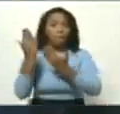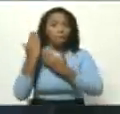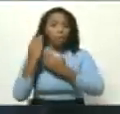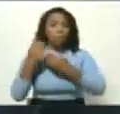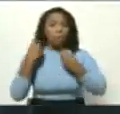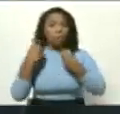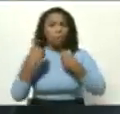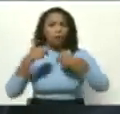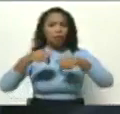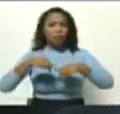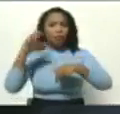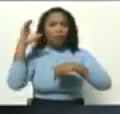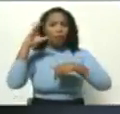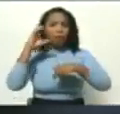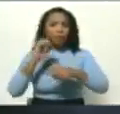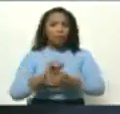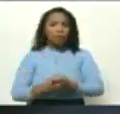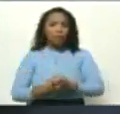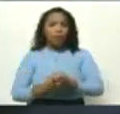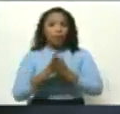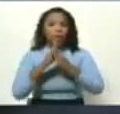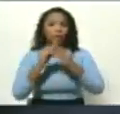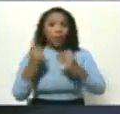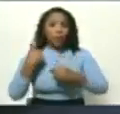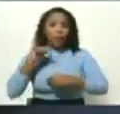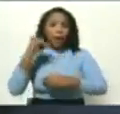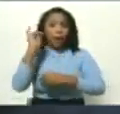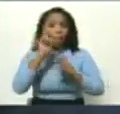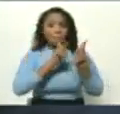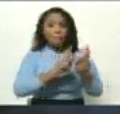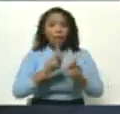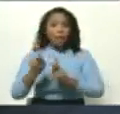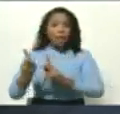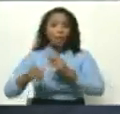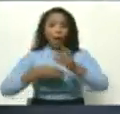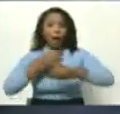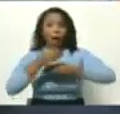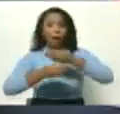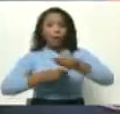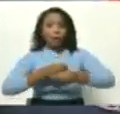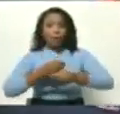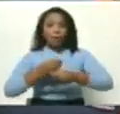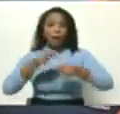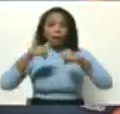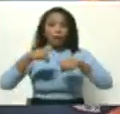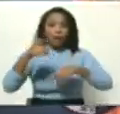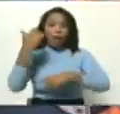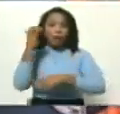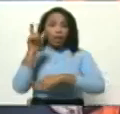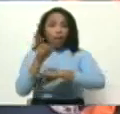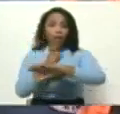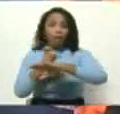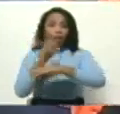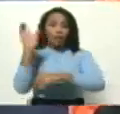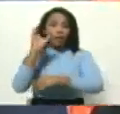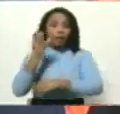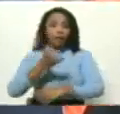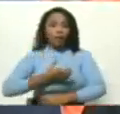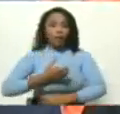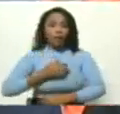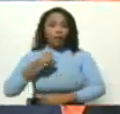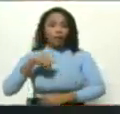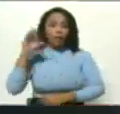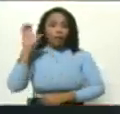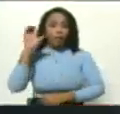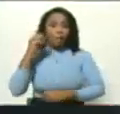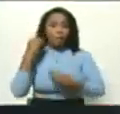que aquí en Caracas, pues todo lo que se tiene planificado hacer, pues aquí está el gobierno de Caracas y la alcaldía de Caracas